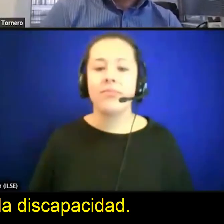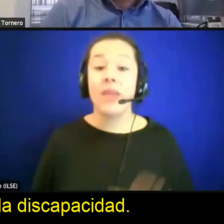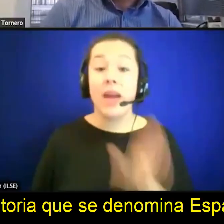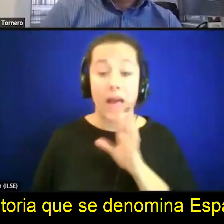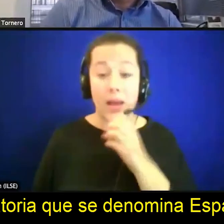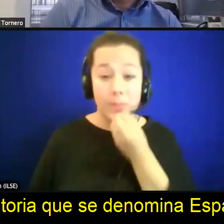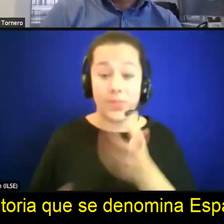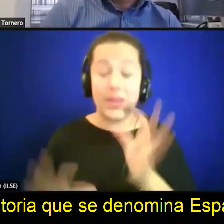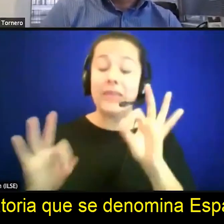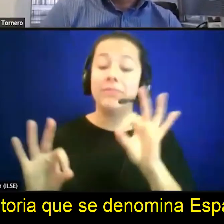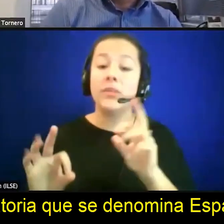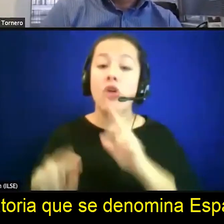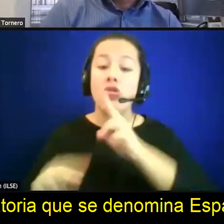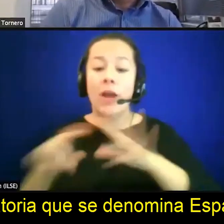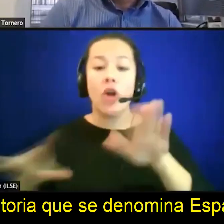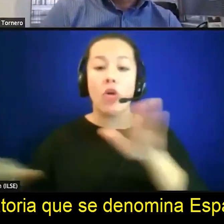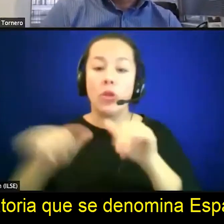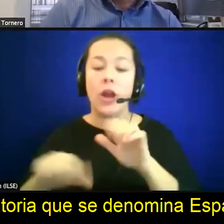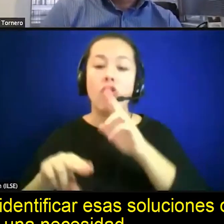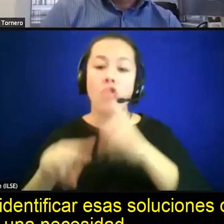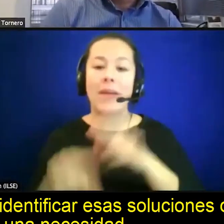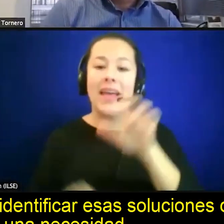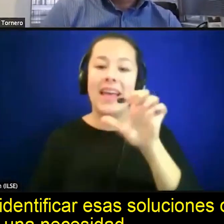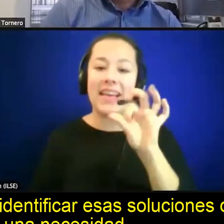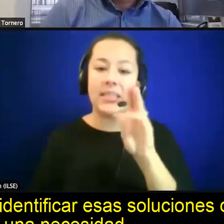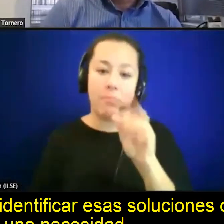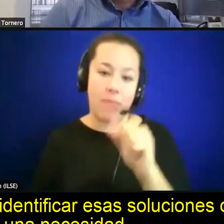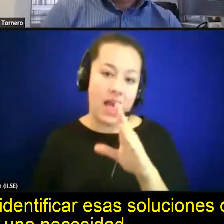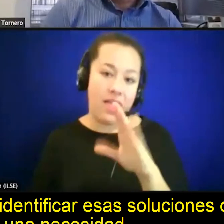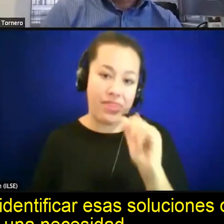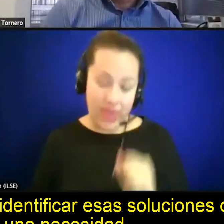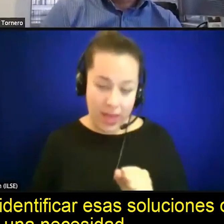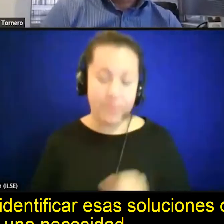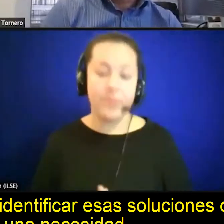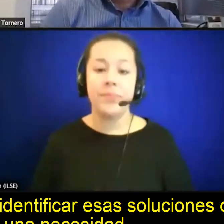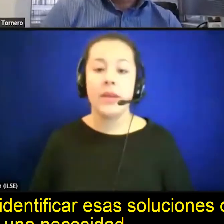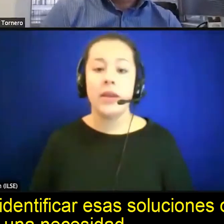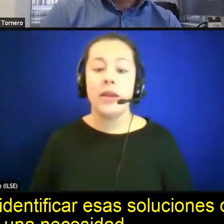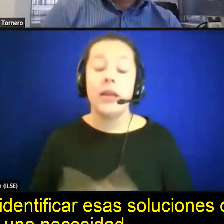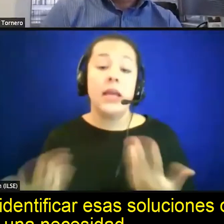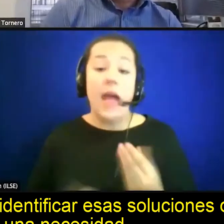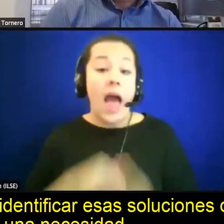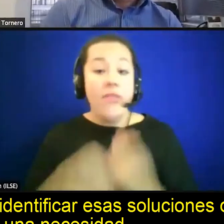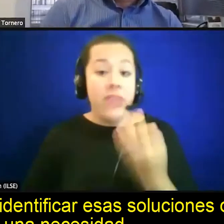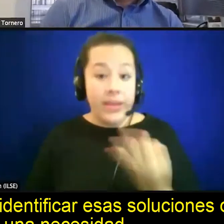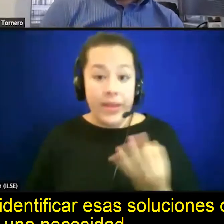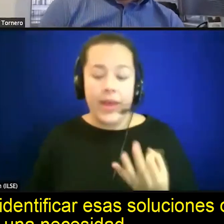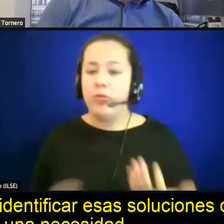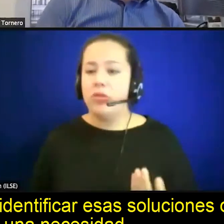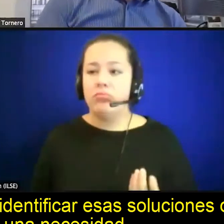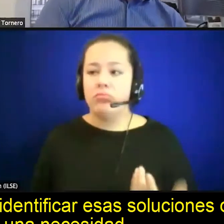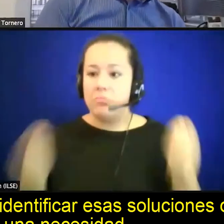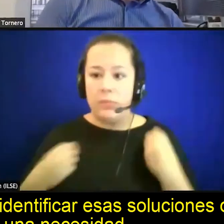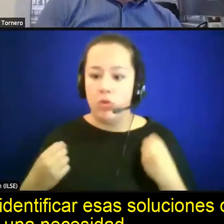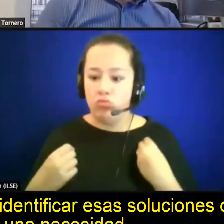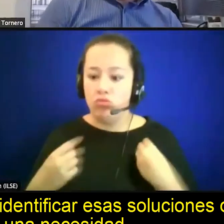que se denomina Espacia. En este sentido, lo que se hace es identificar esas soluciones